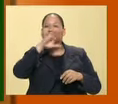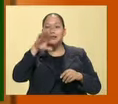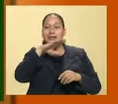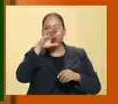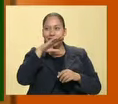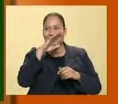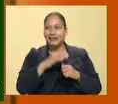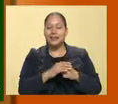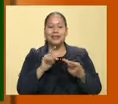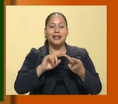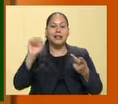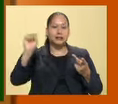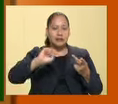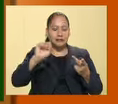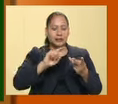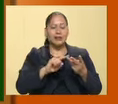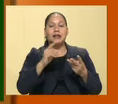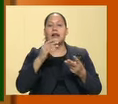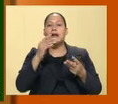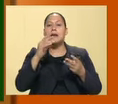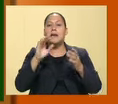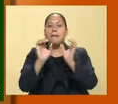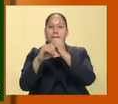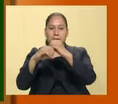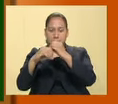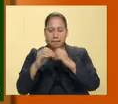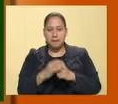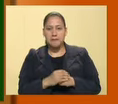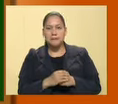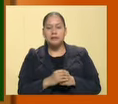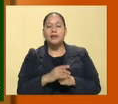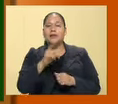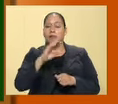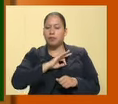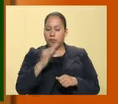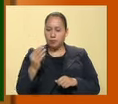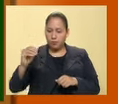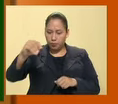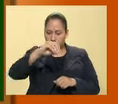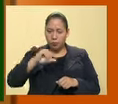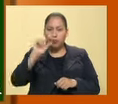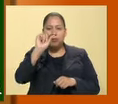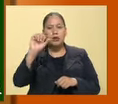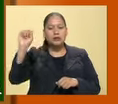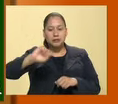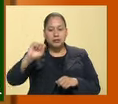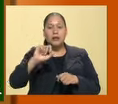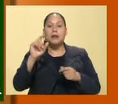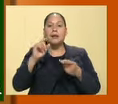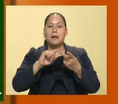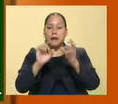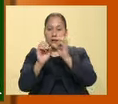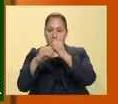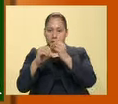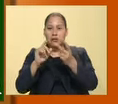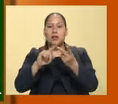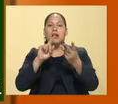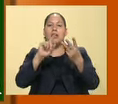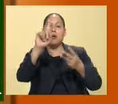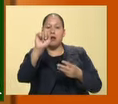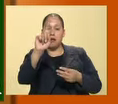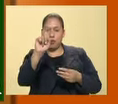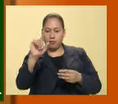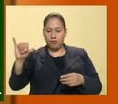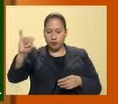sí. Sal y pimienta. Ok. Esto le toca a usted. Y le podemos agregar un poquito de sal y pimienta y agua. A ver. Por